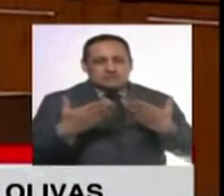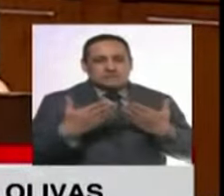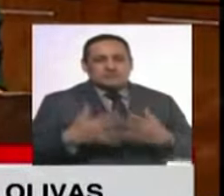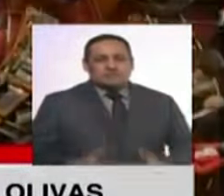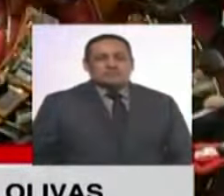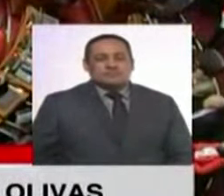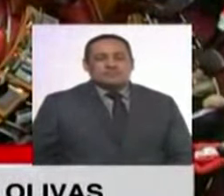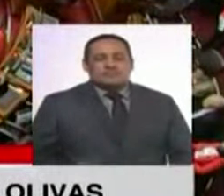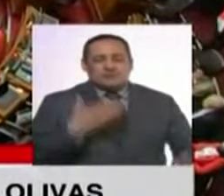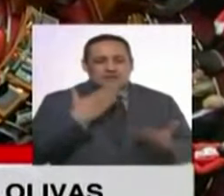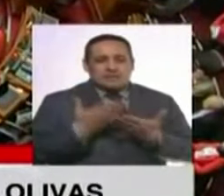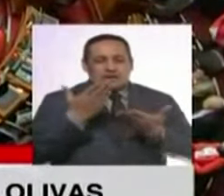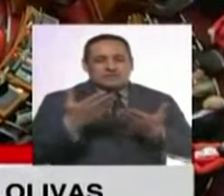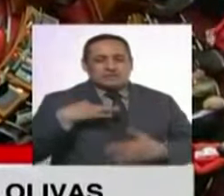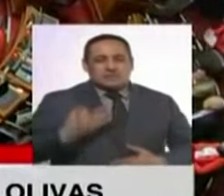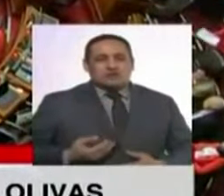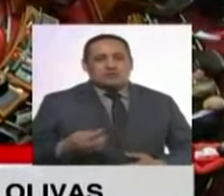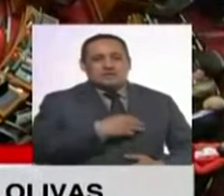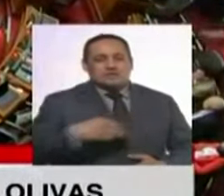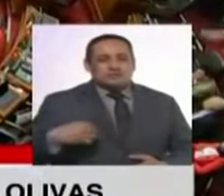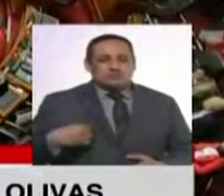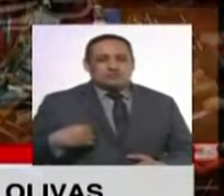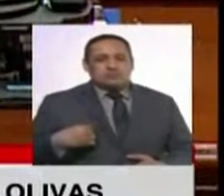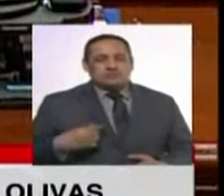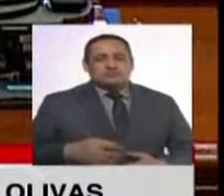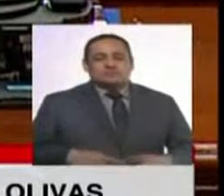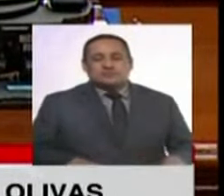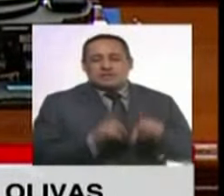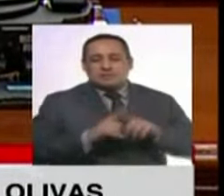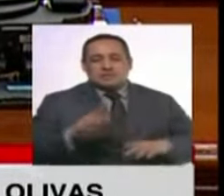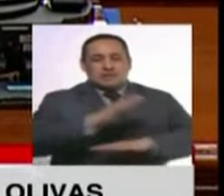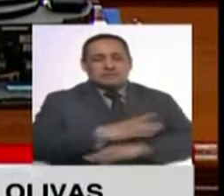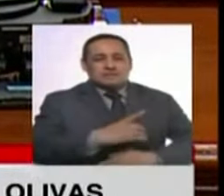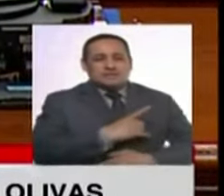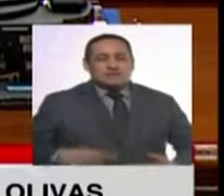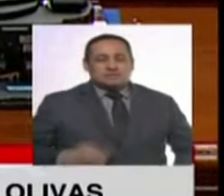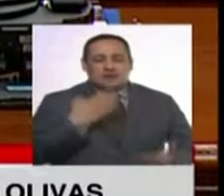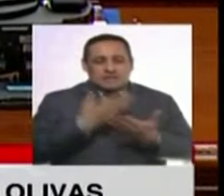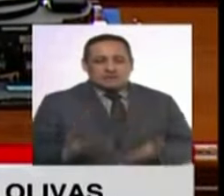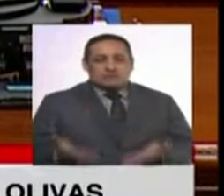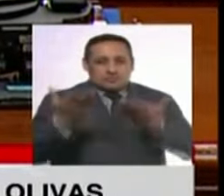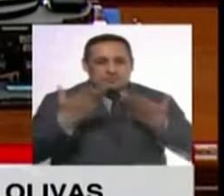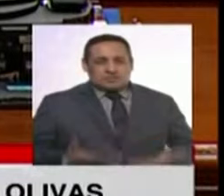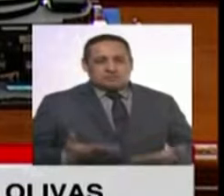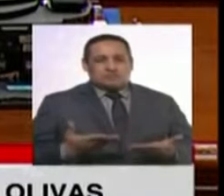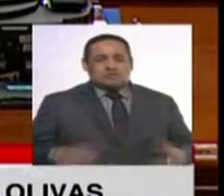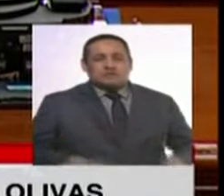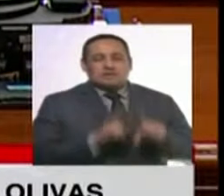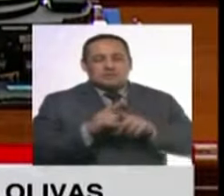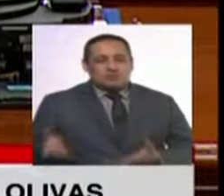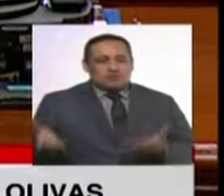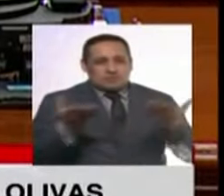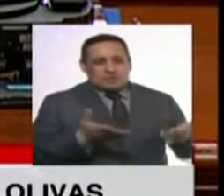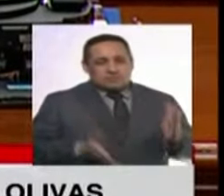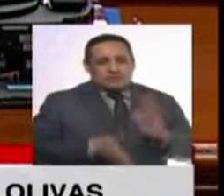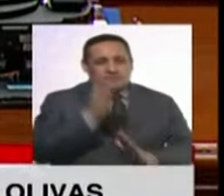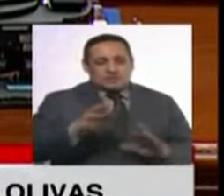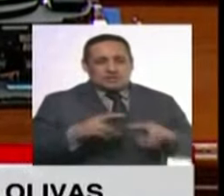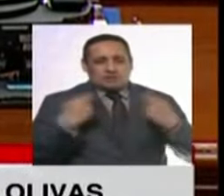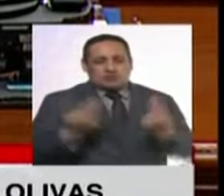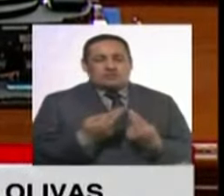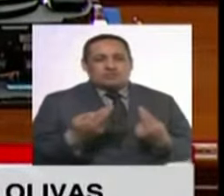Muchísimas gracias señor ministro la mesa directiva agradece su presencia y lo invitamos a abandonar